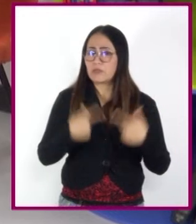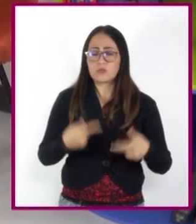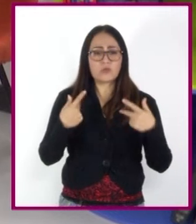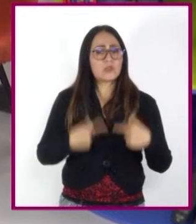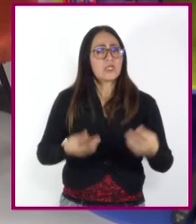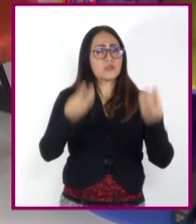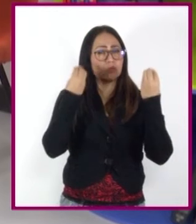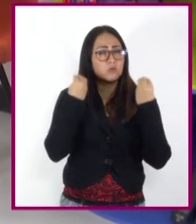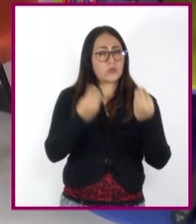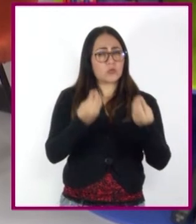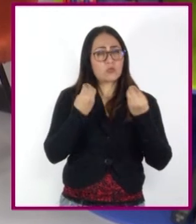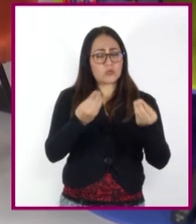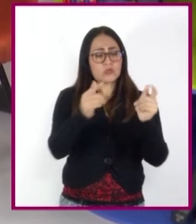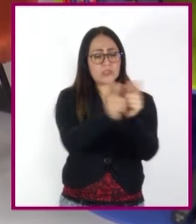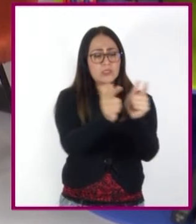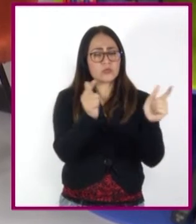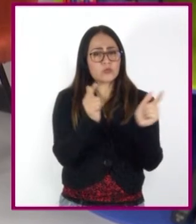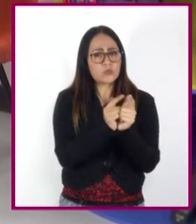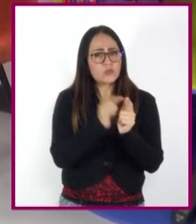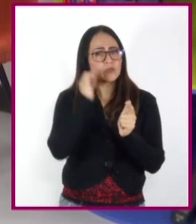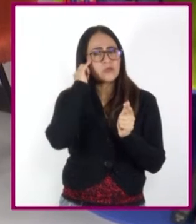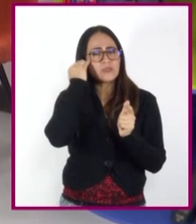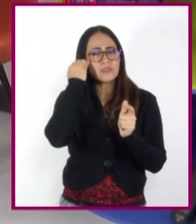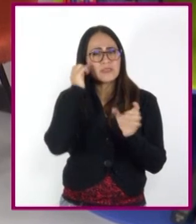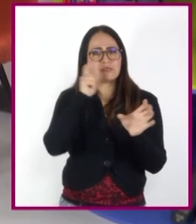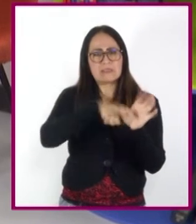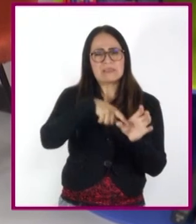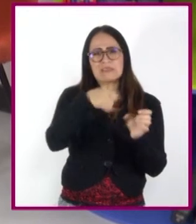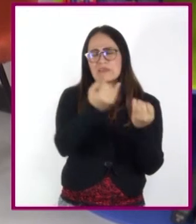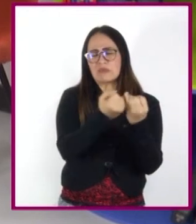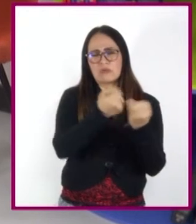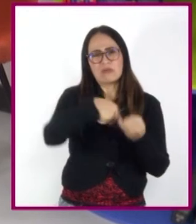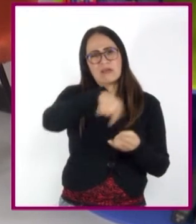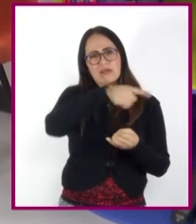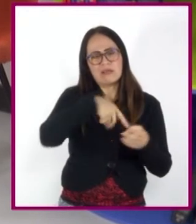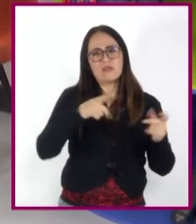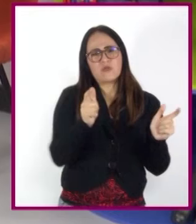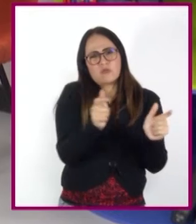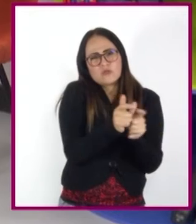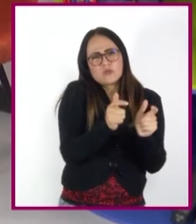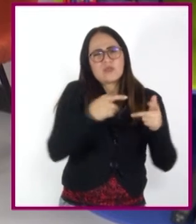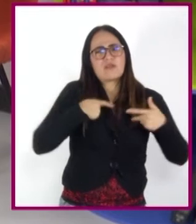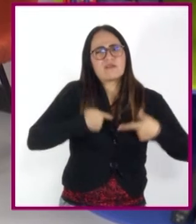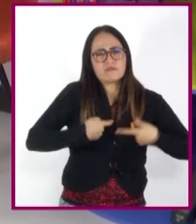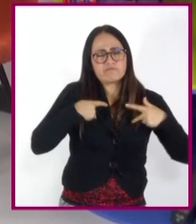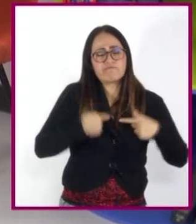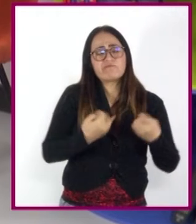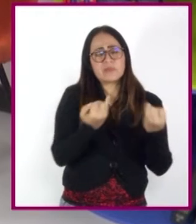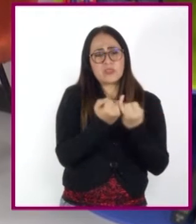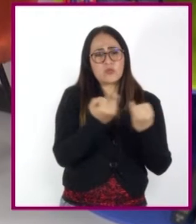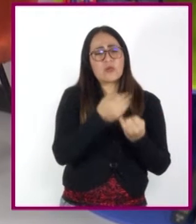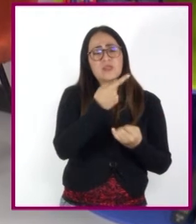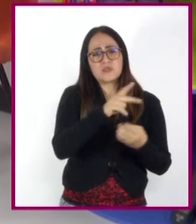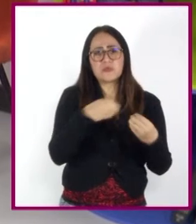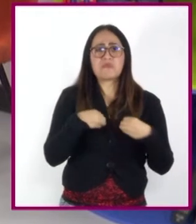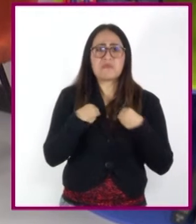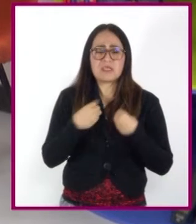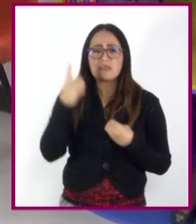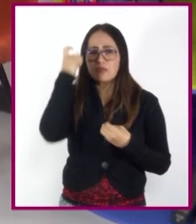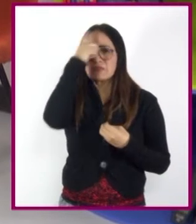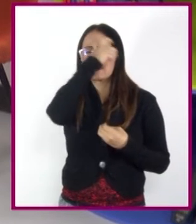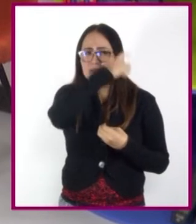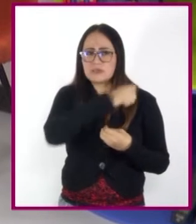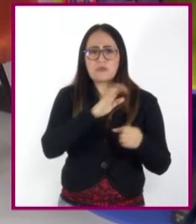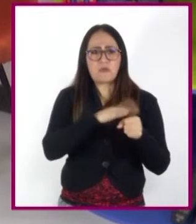que se suman a los grupos con características de vulnerabilidad y se enfrentan a dificultades para lograr la igualdad en